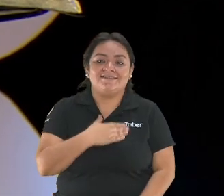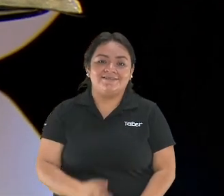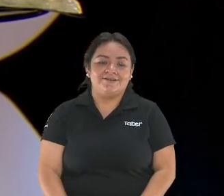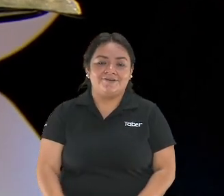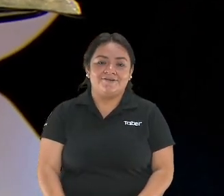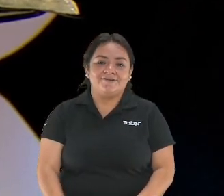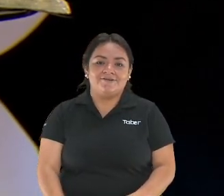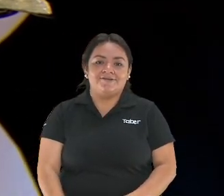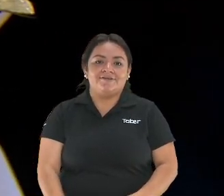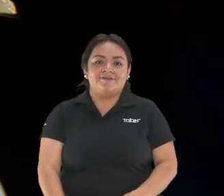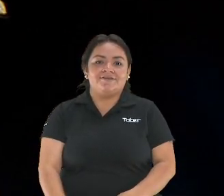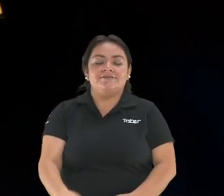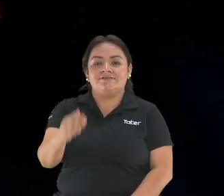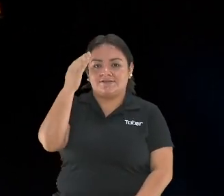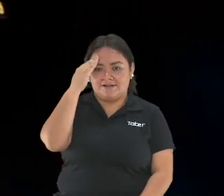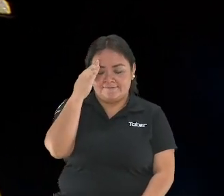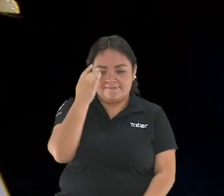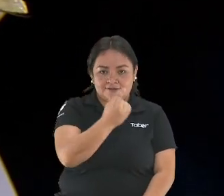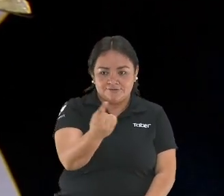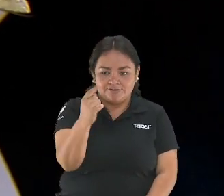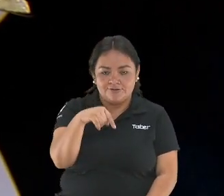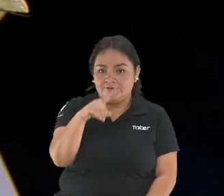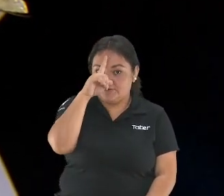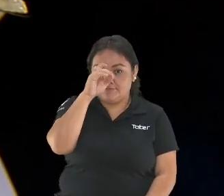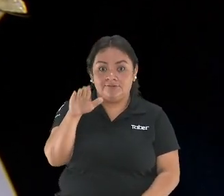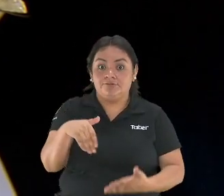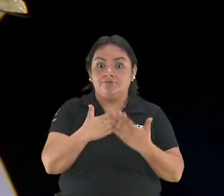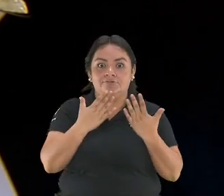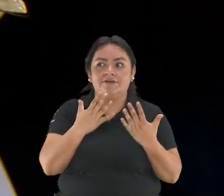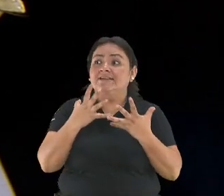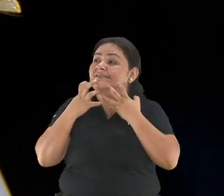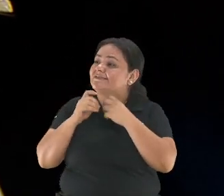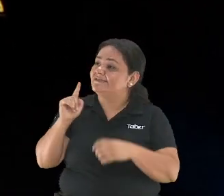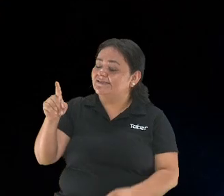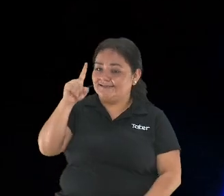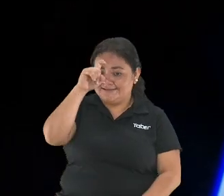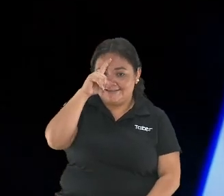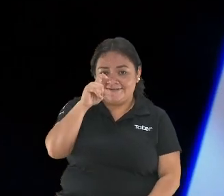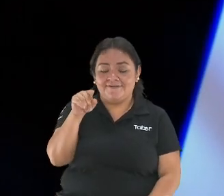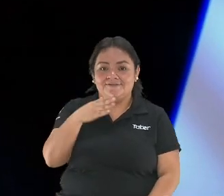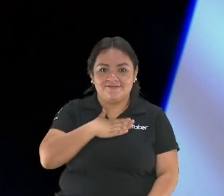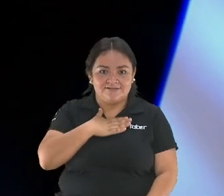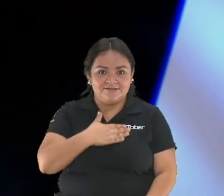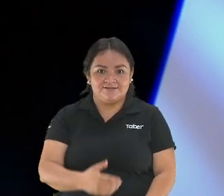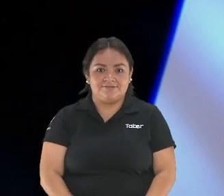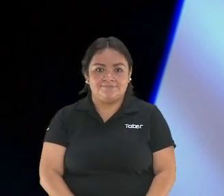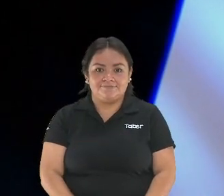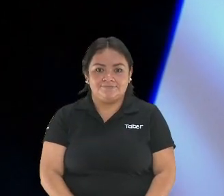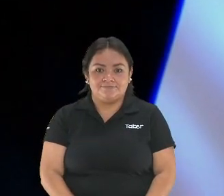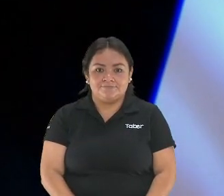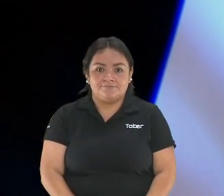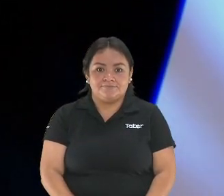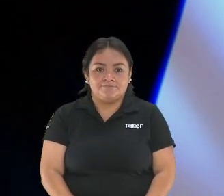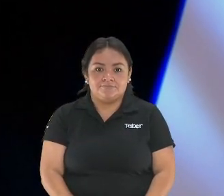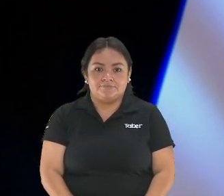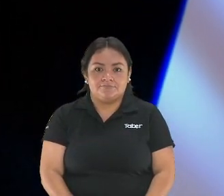y sabe que hay muchas personas que no tienen trabajo y lo envidian a usted por el trabajo que tiene